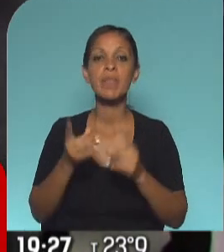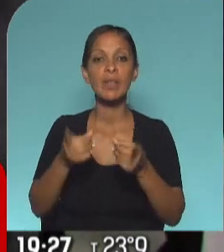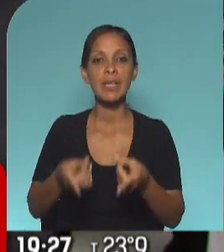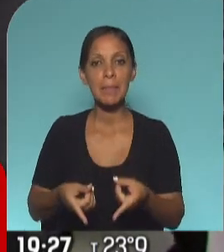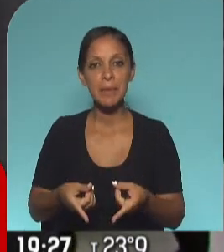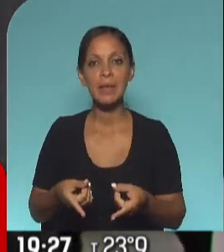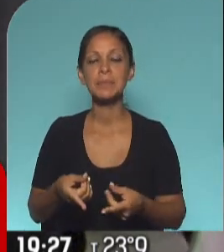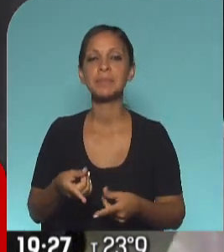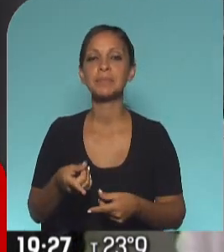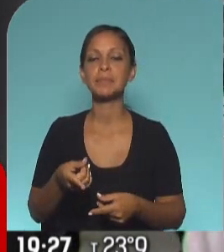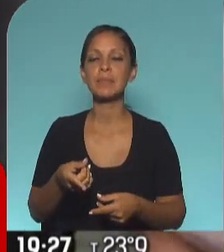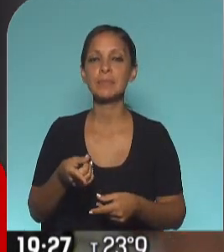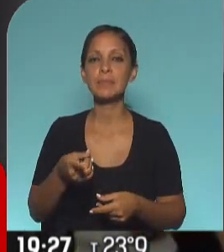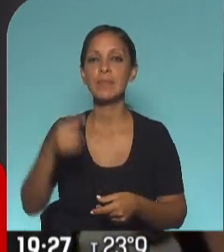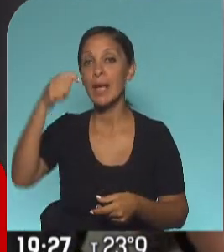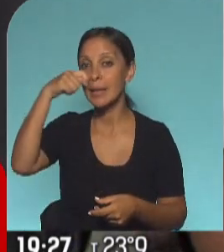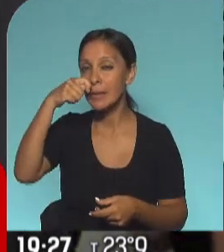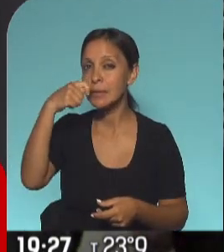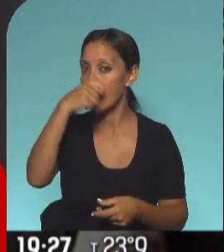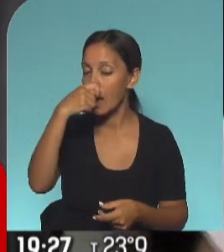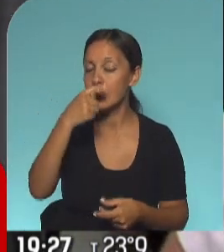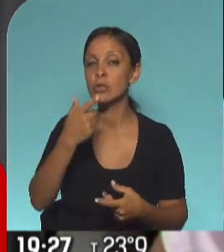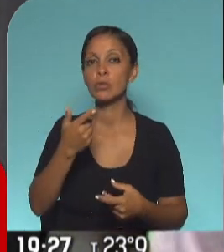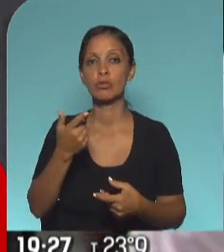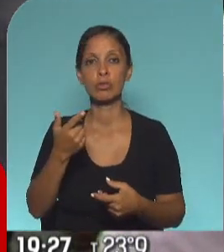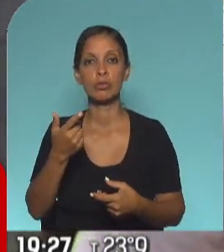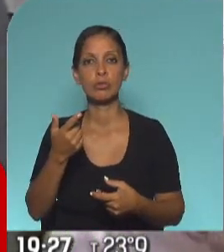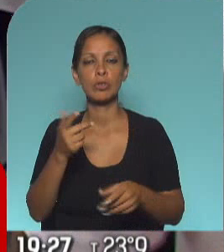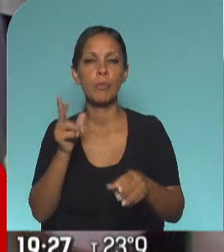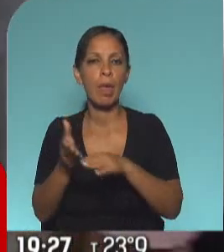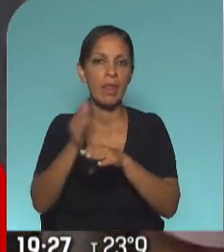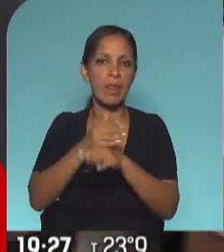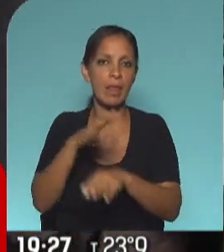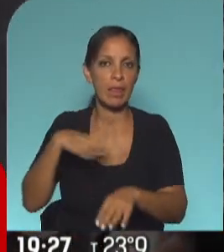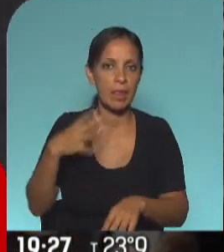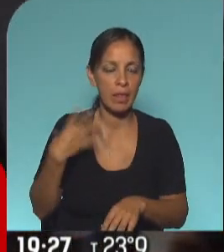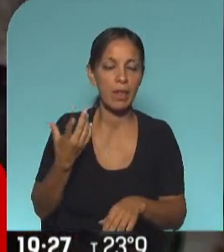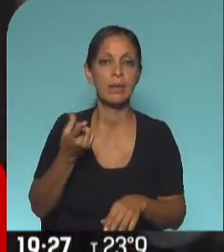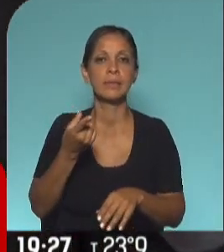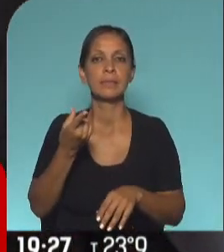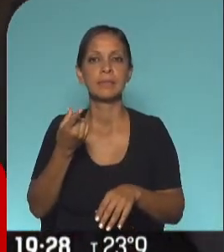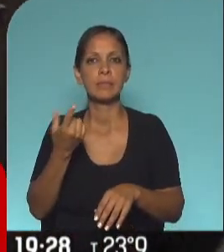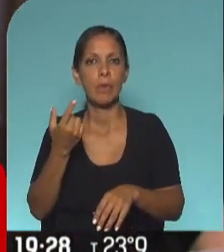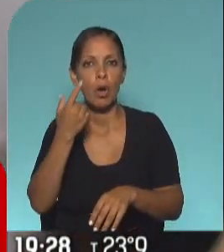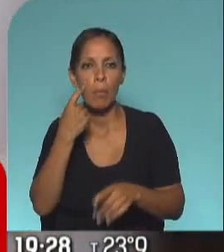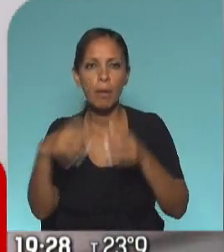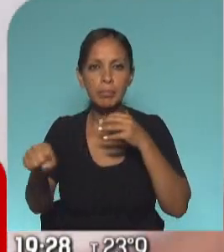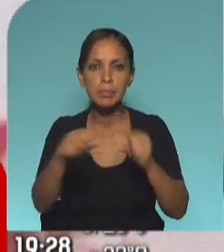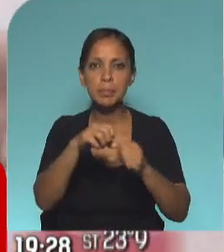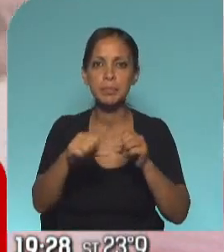con testeos de tipo preventivo, de pesquisa activa, también